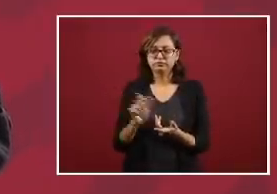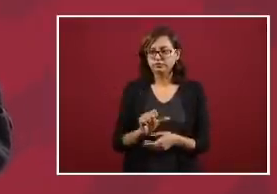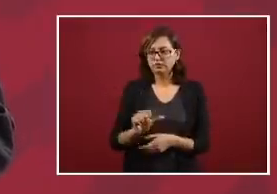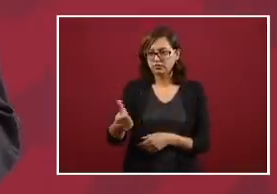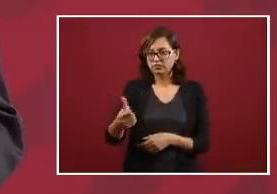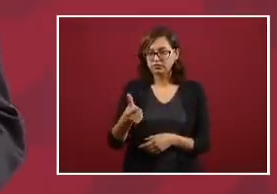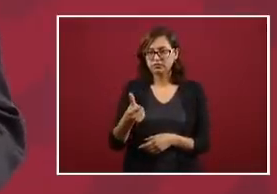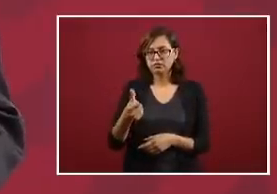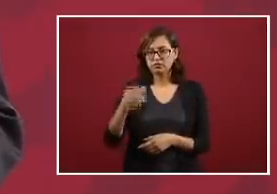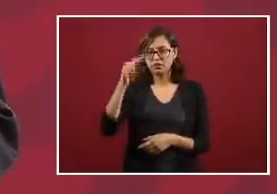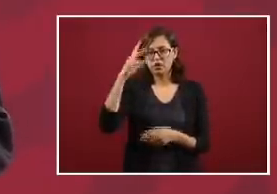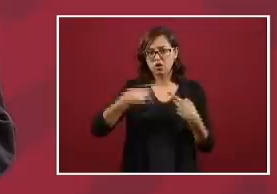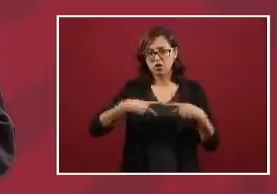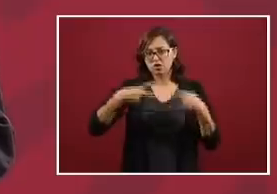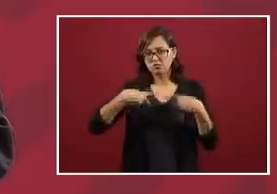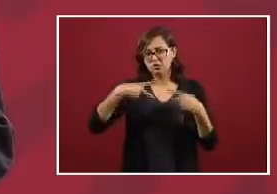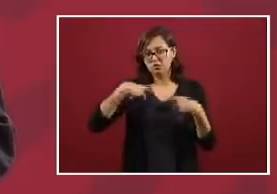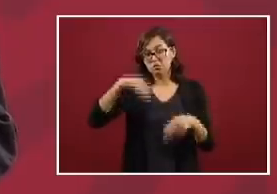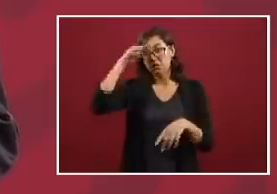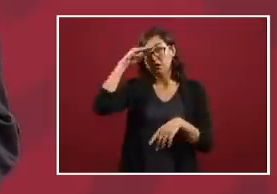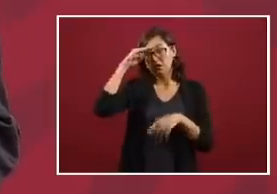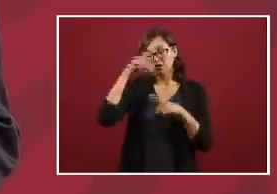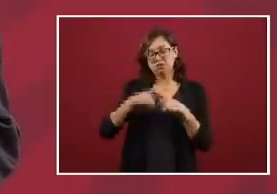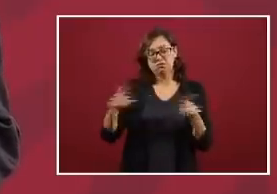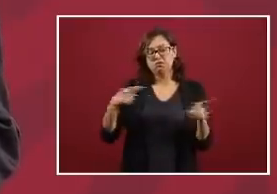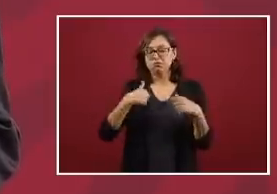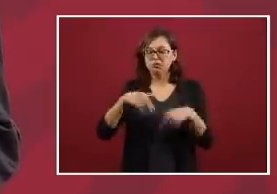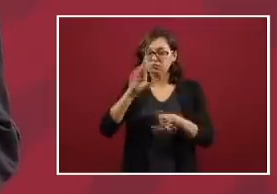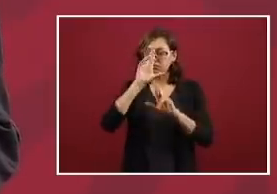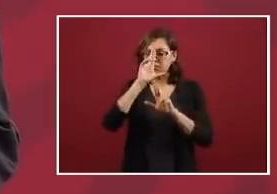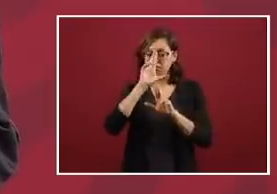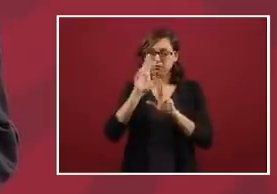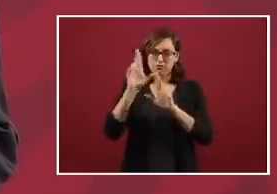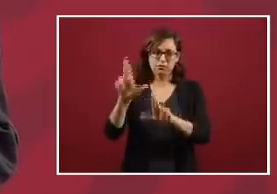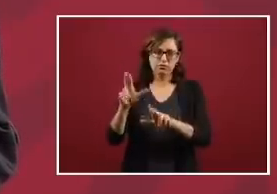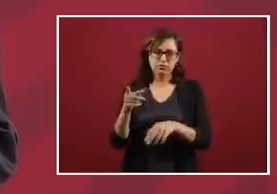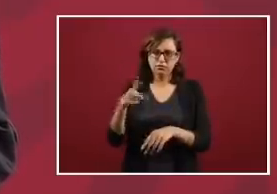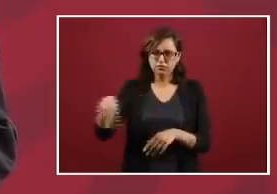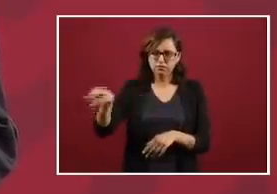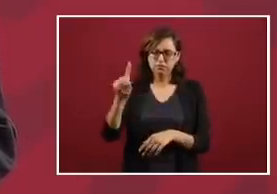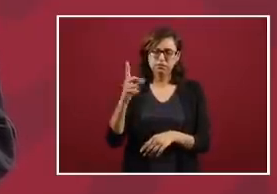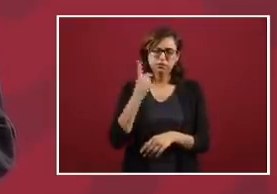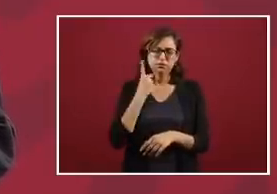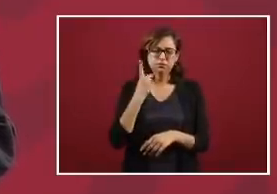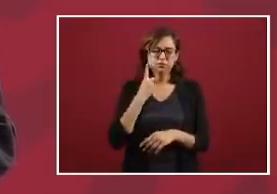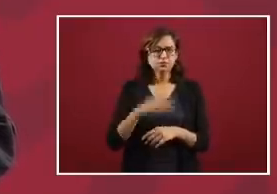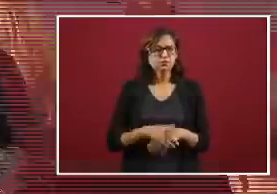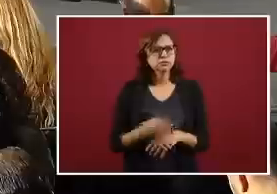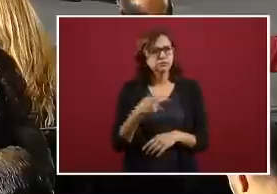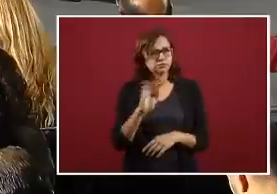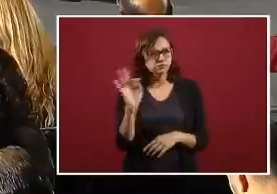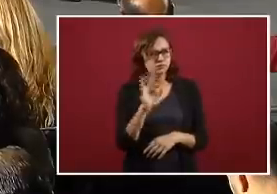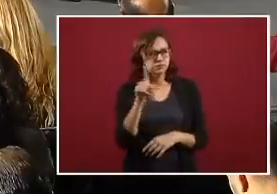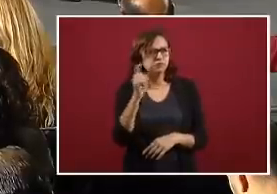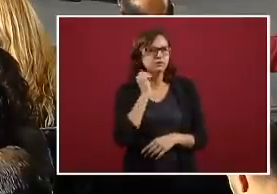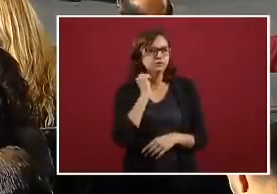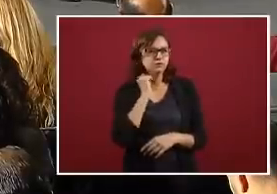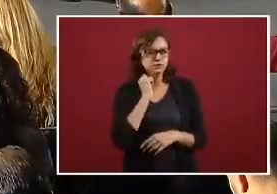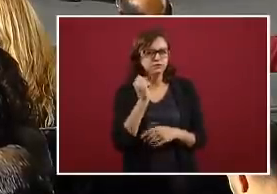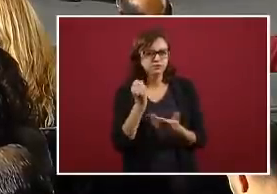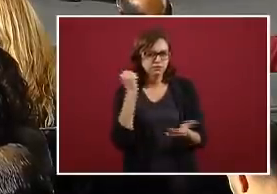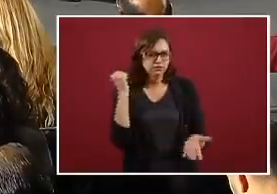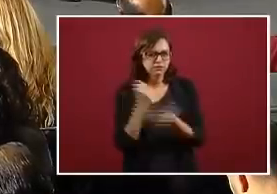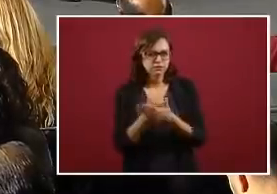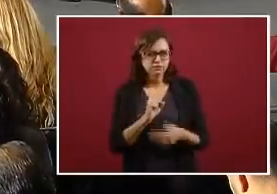otras personas y, en este caso, de los legisladores. Pero en caso de que prospere en el Senado, ¿cuál sería la